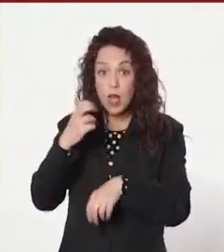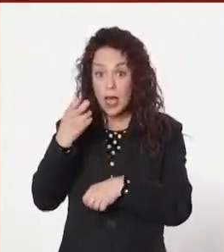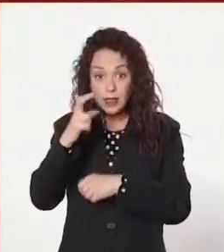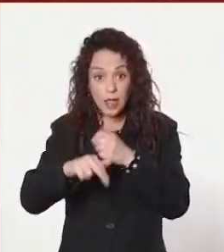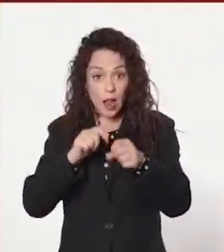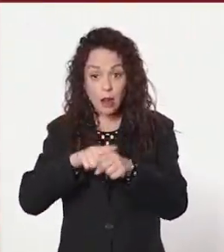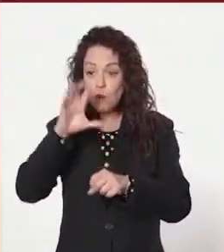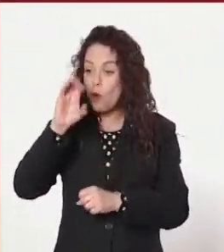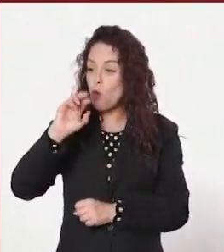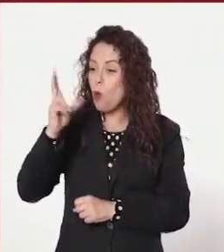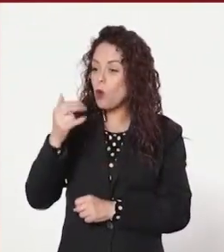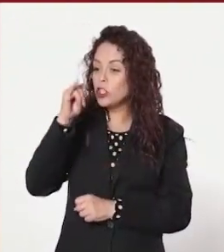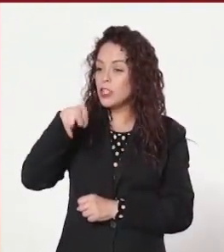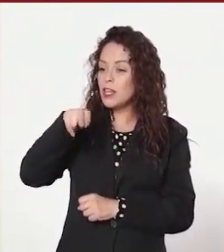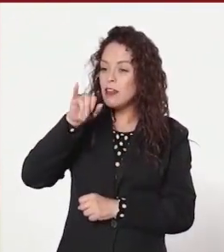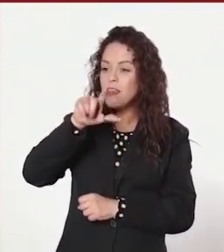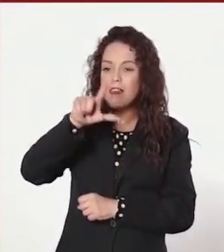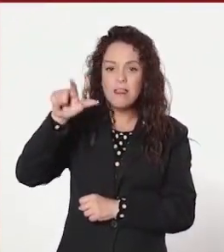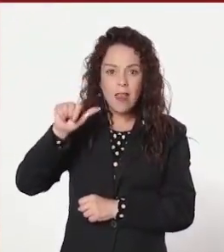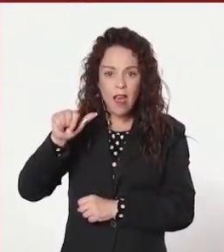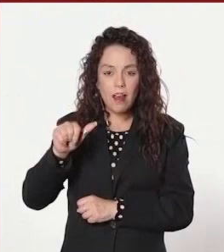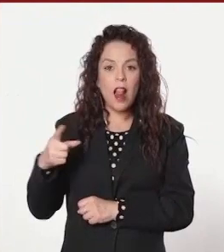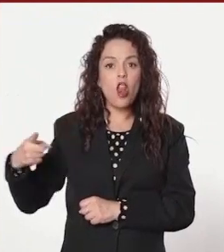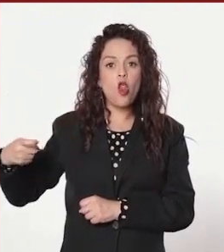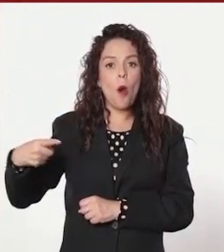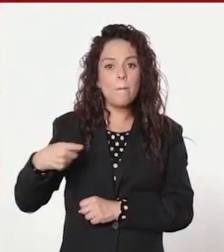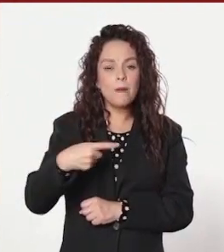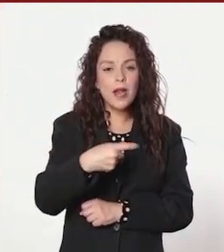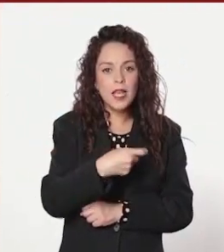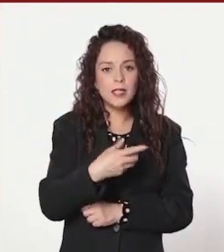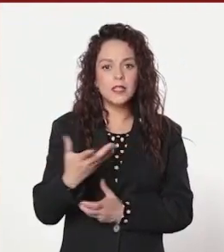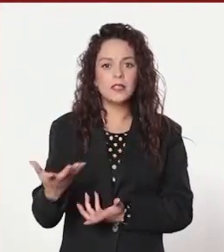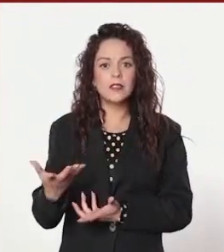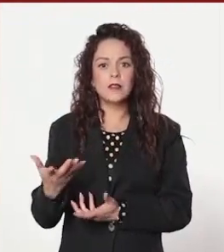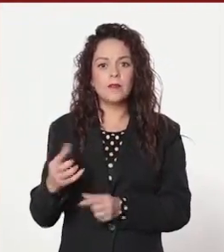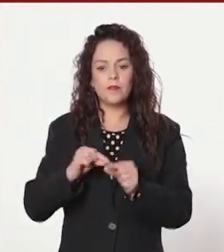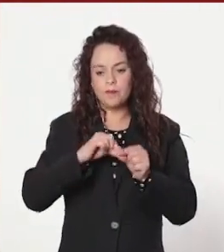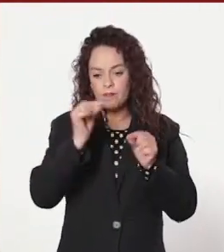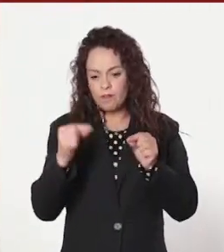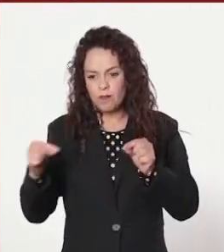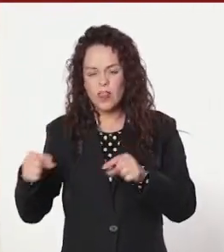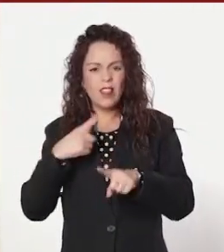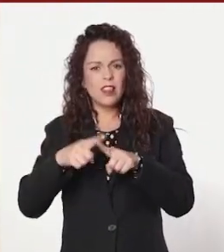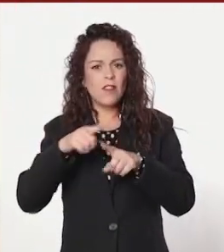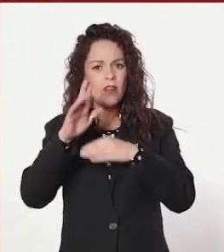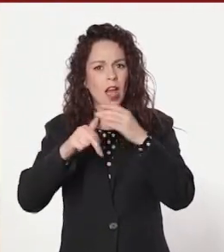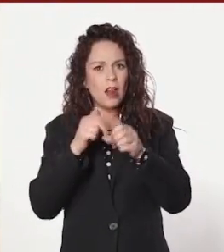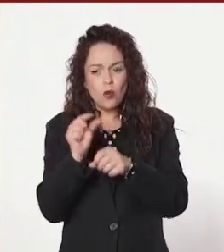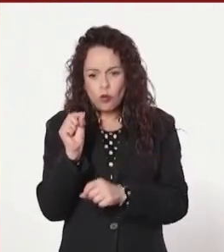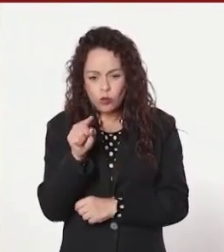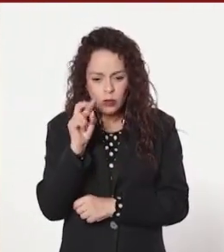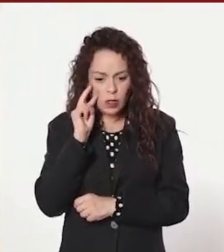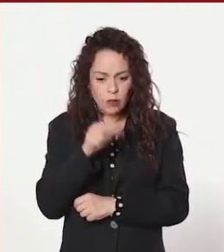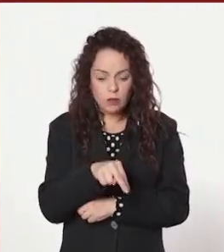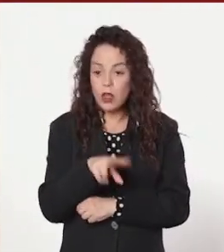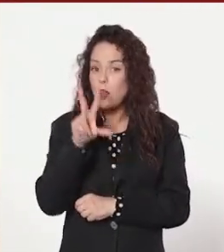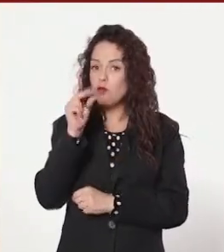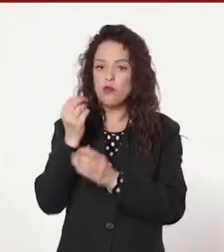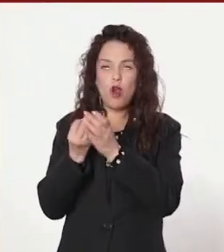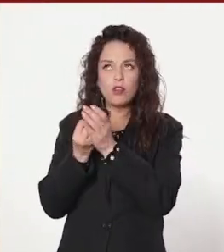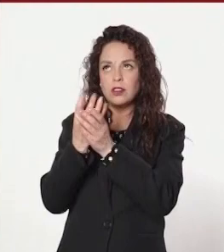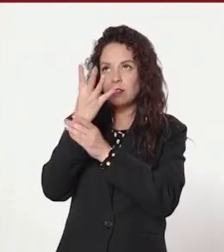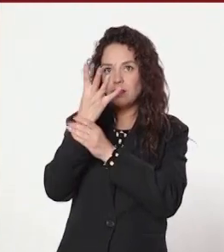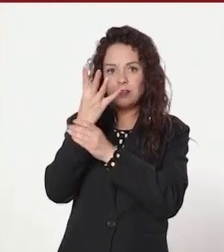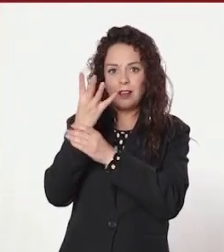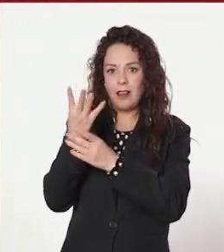a llegar lombrices, gusanos, algunos otros animalitos chiquitos que veamos por ahí. No se van a salir de la composta, no nos van a